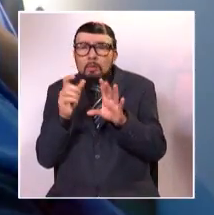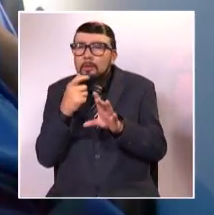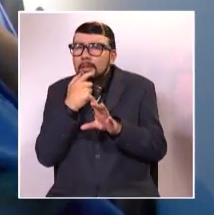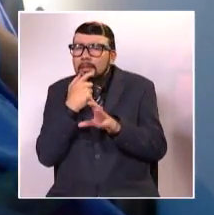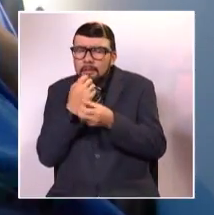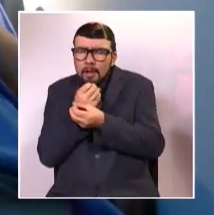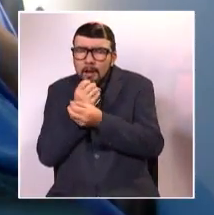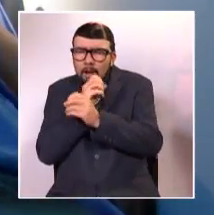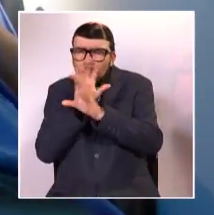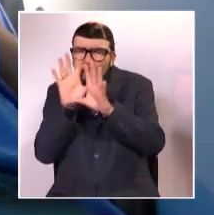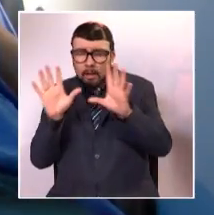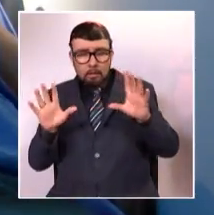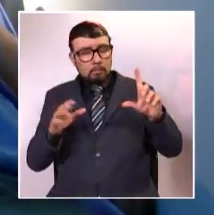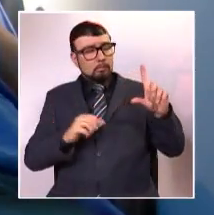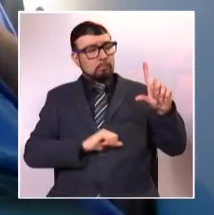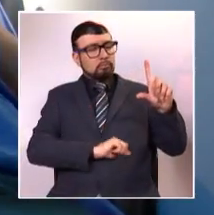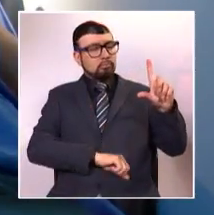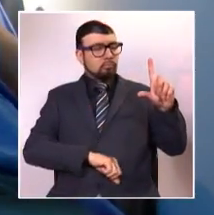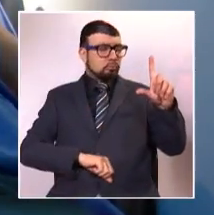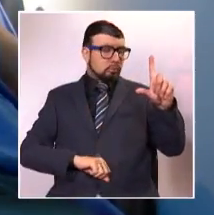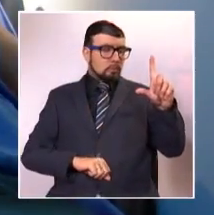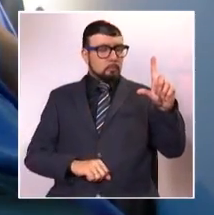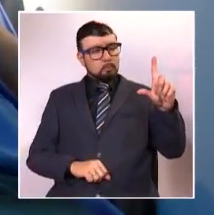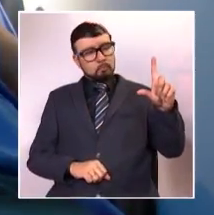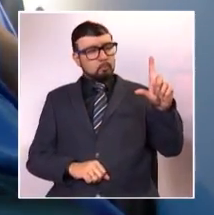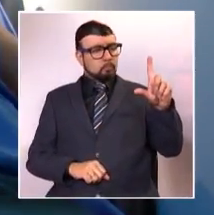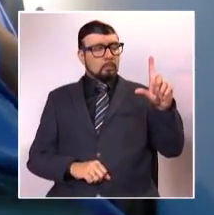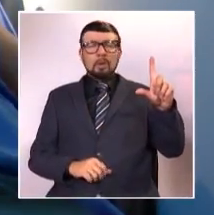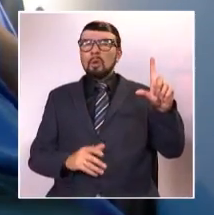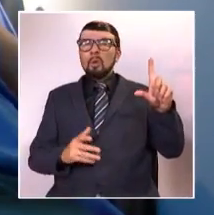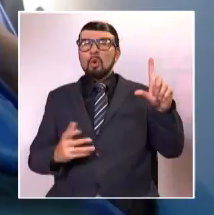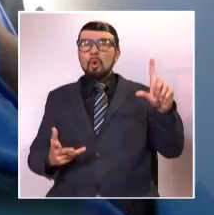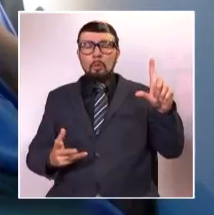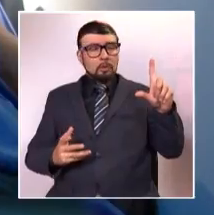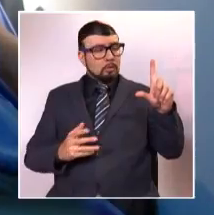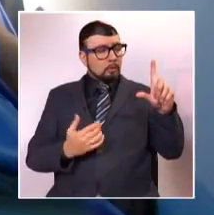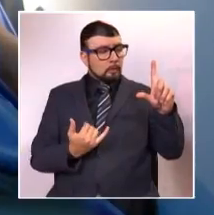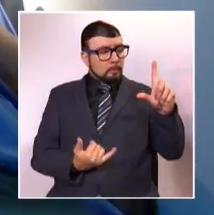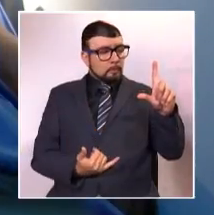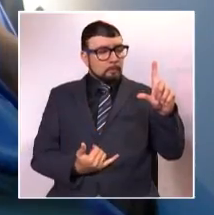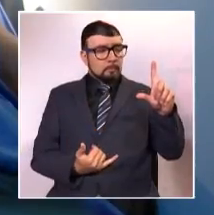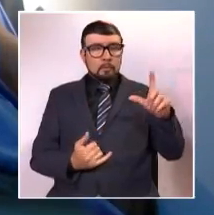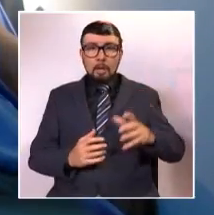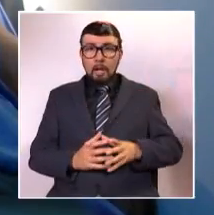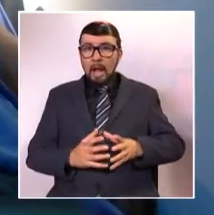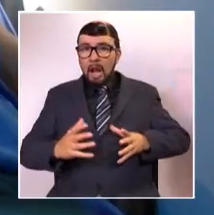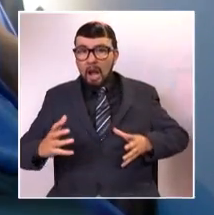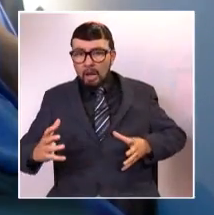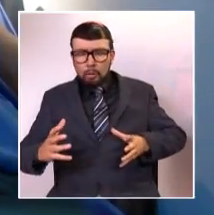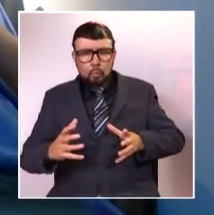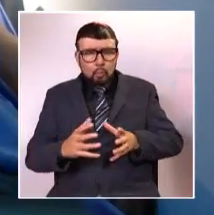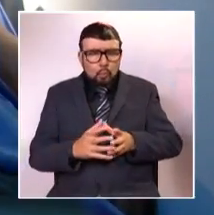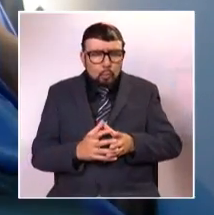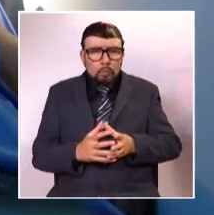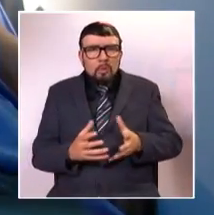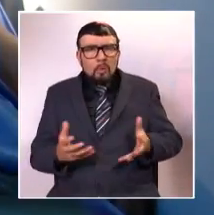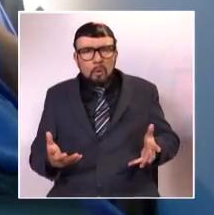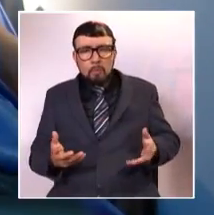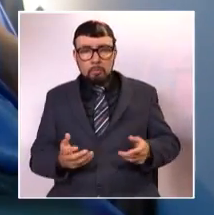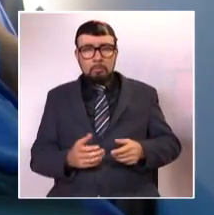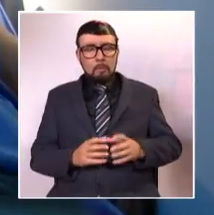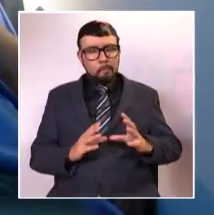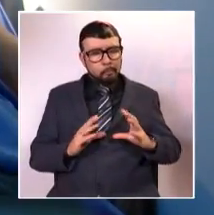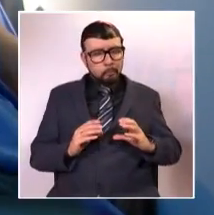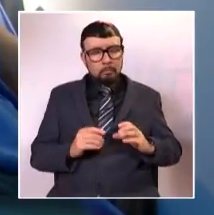¿sí? Miramos cómo está su tamaño, su